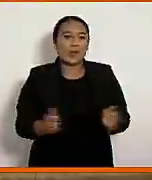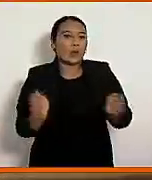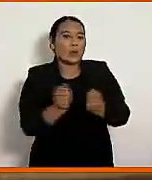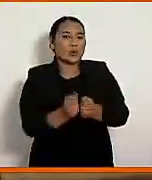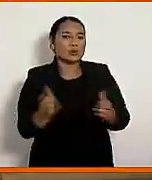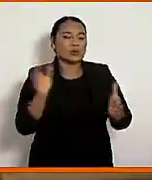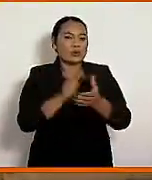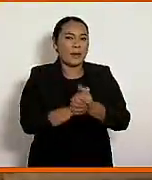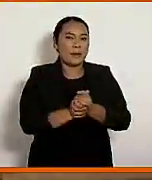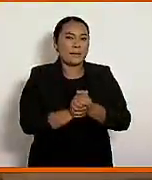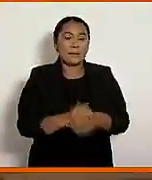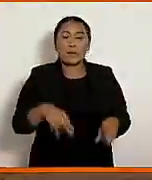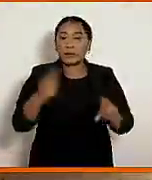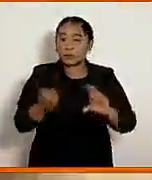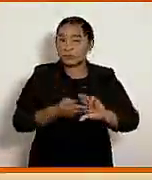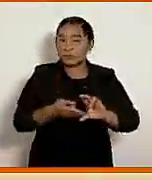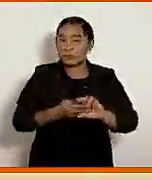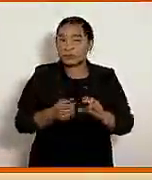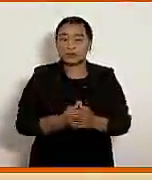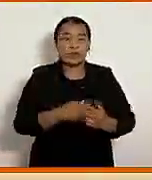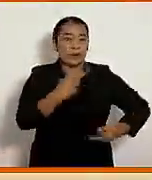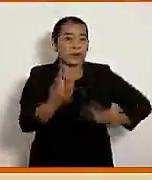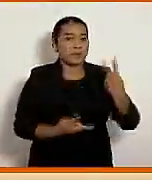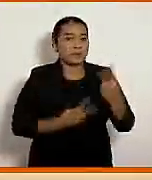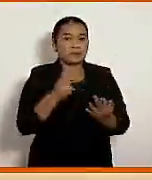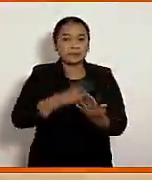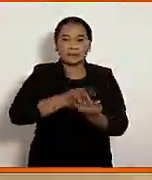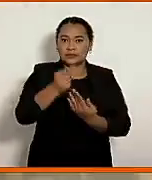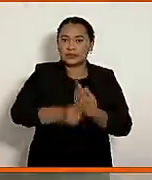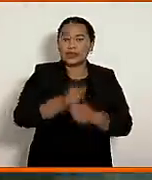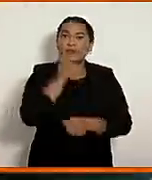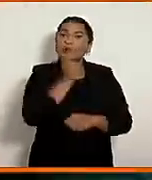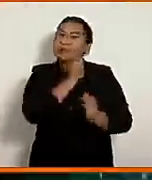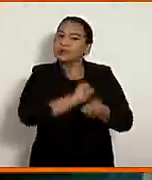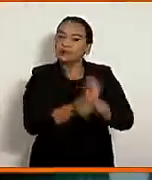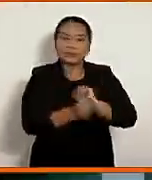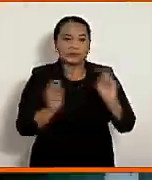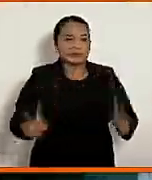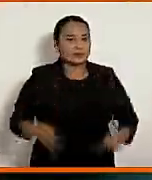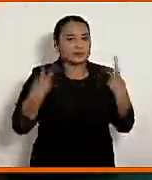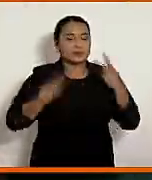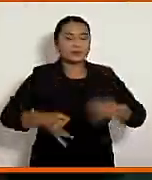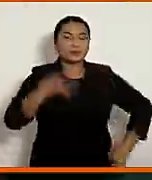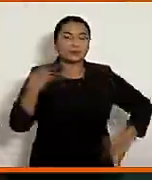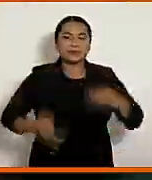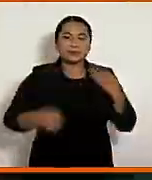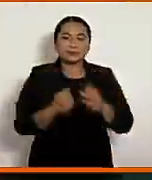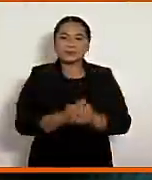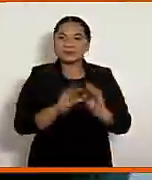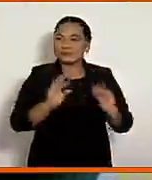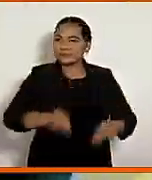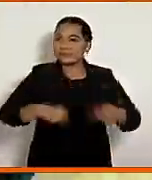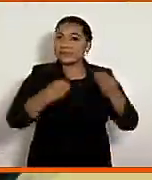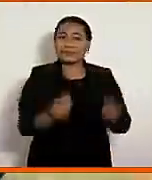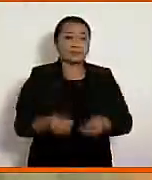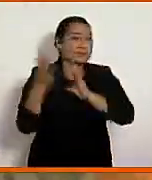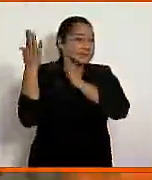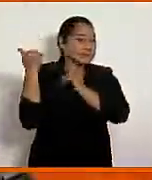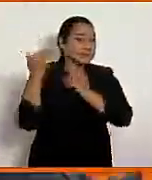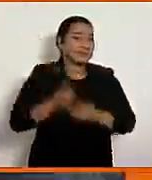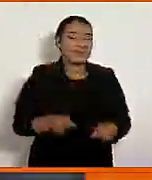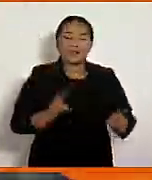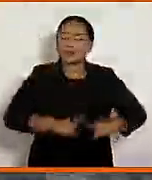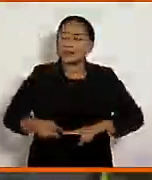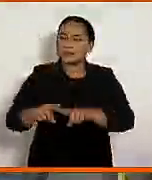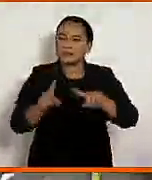recibieron en Juticalpa, Olancho, la visita del programa Loto Cambiando Vidas con Alegría, que lleva esperanza a distintos hogares